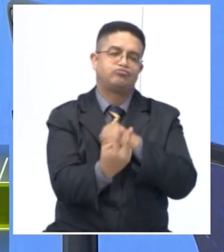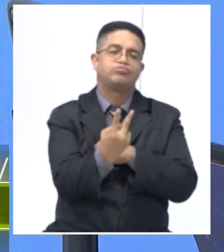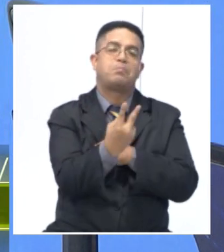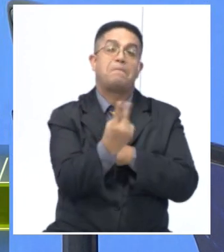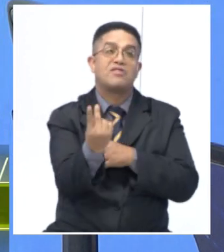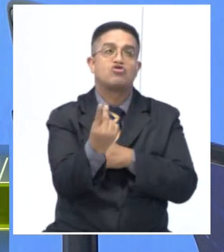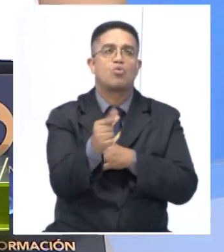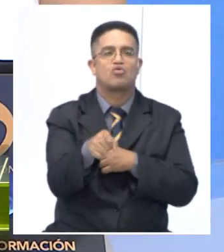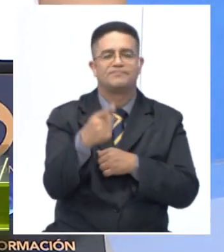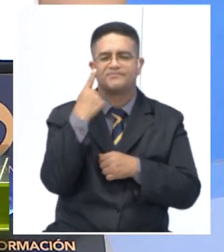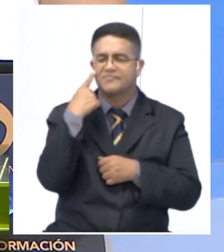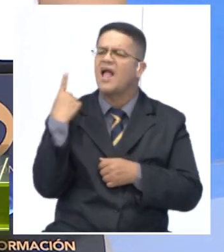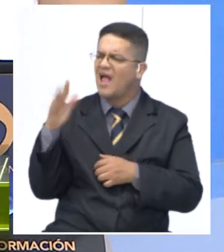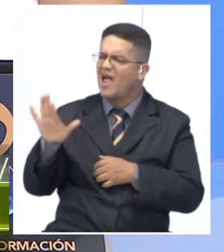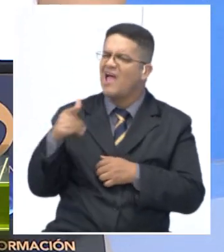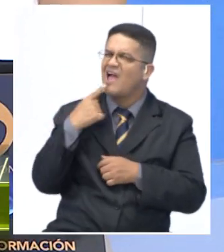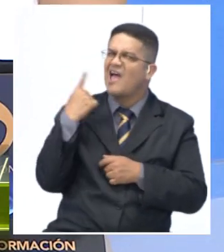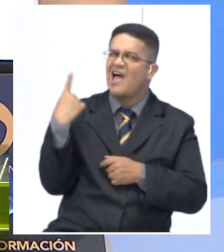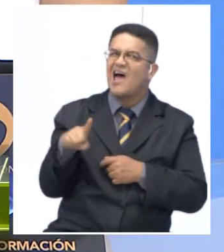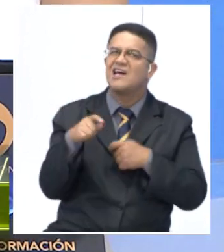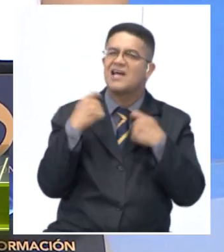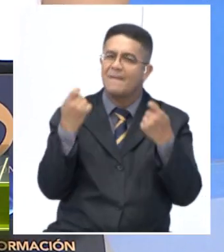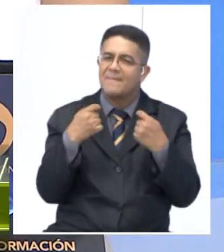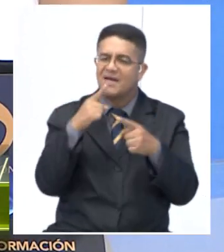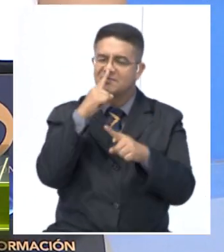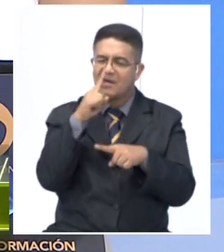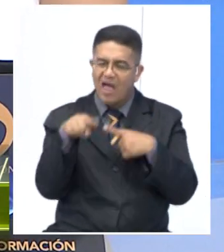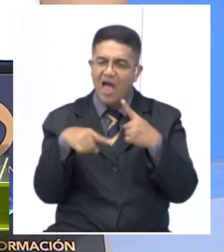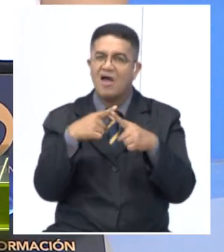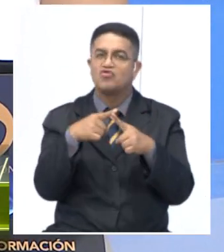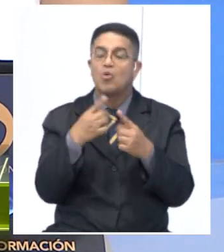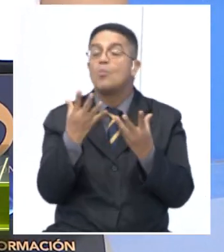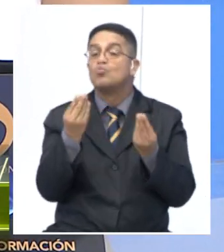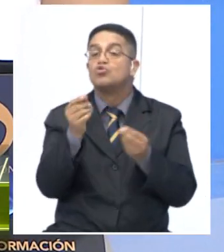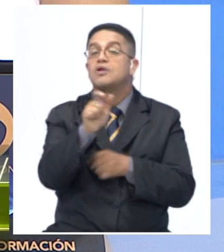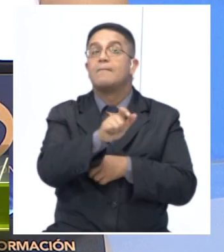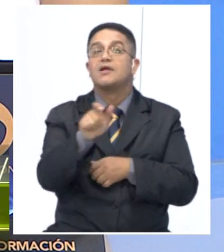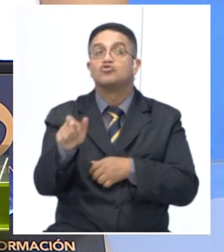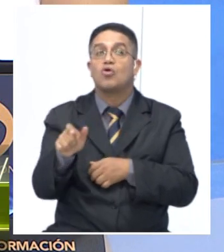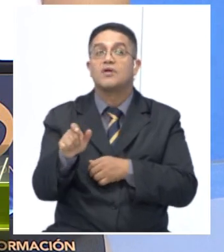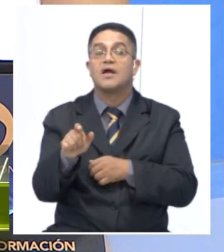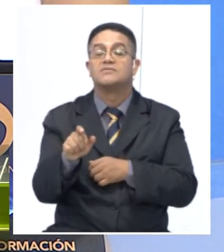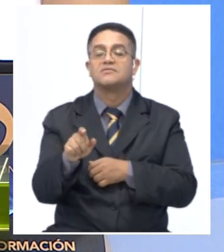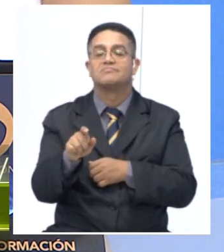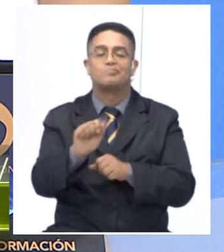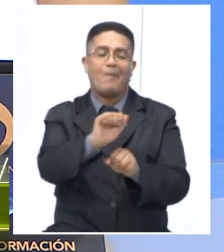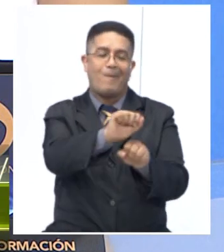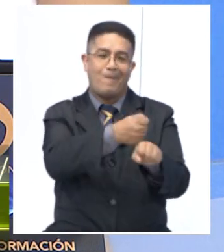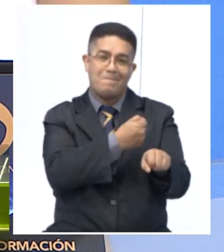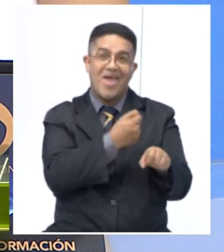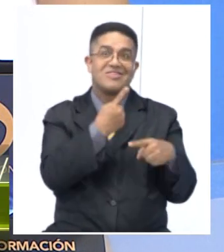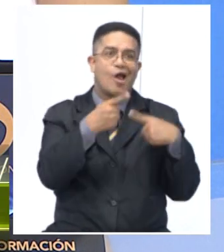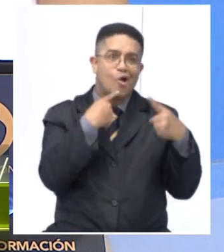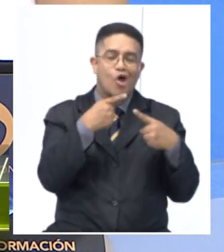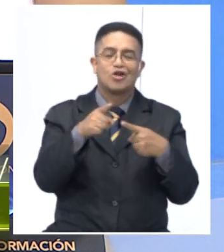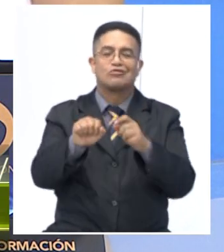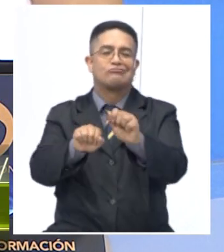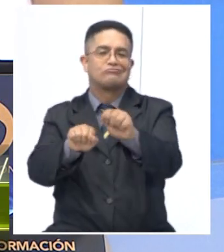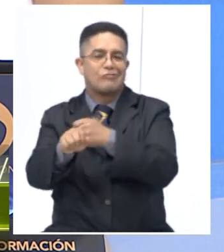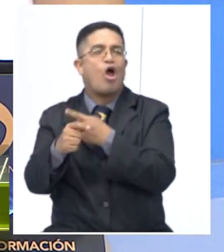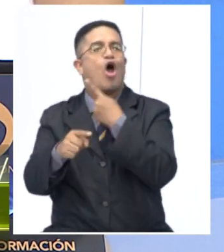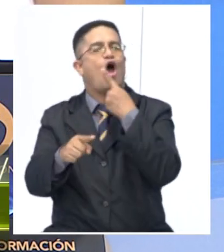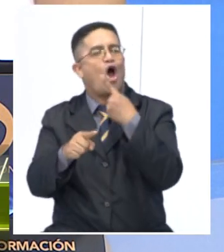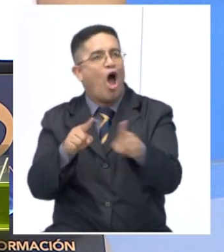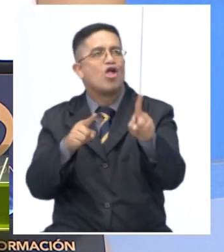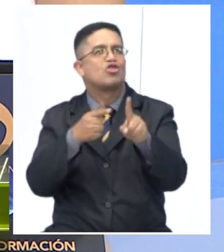existen campañas en el mundo y vemos como cada año pues muchas personas utilizan una media de un color y de otra como para